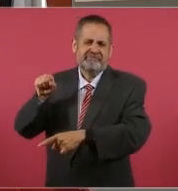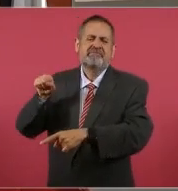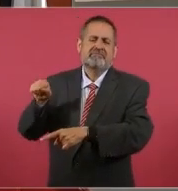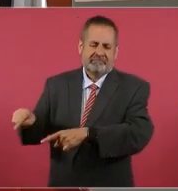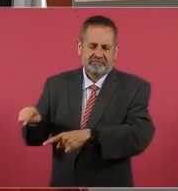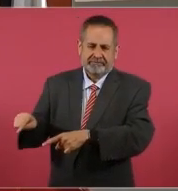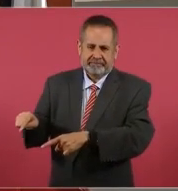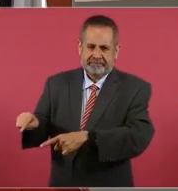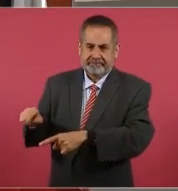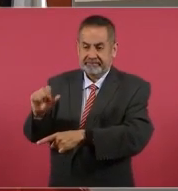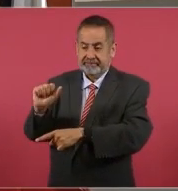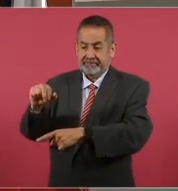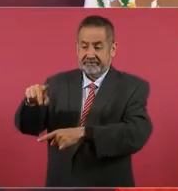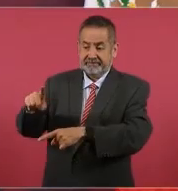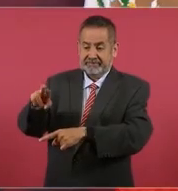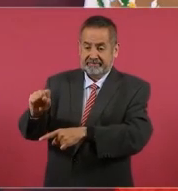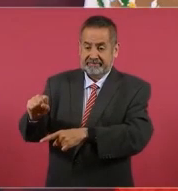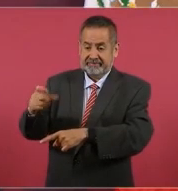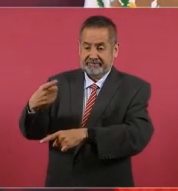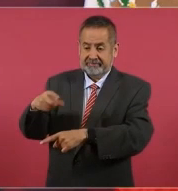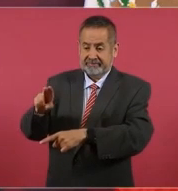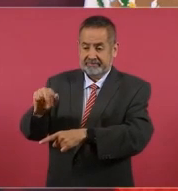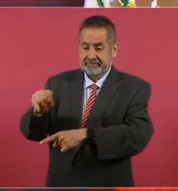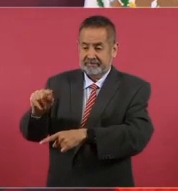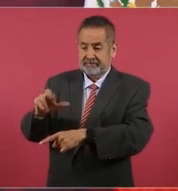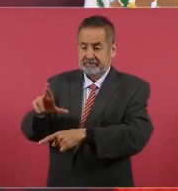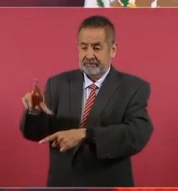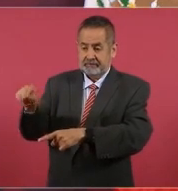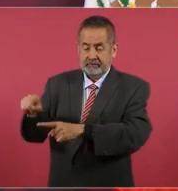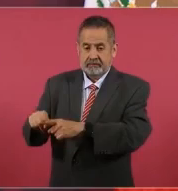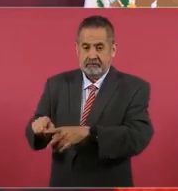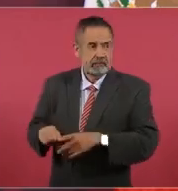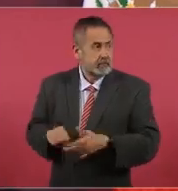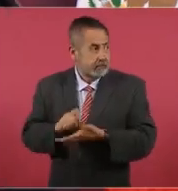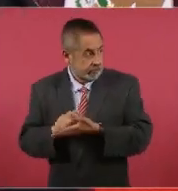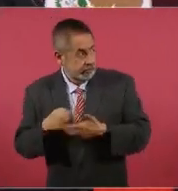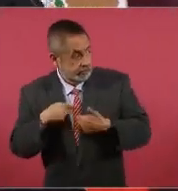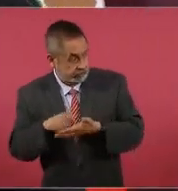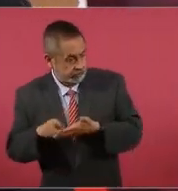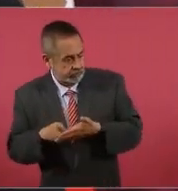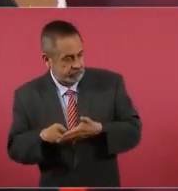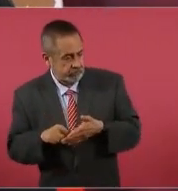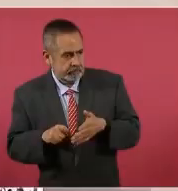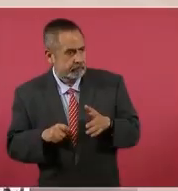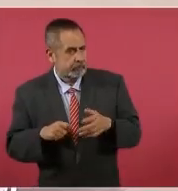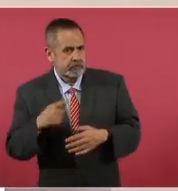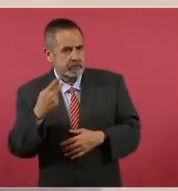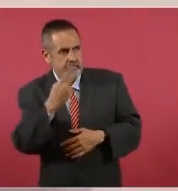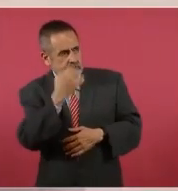es una gente muy preparada. No, señor, le decía